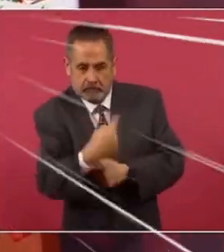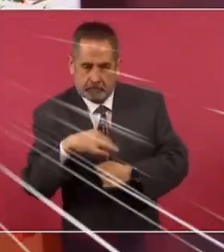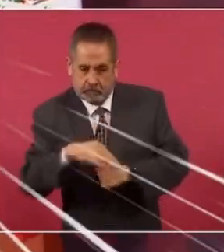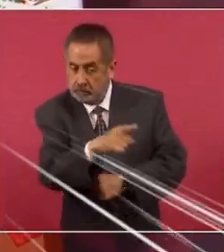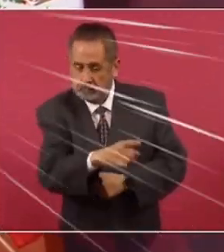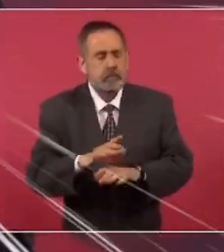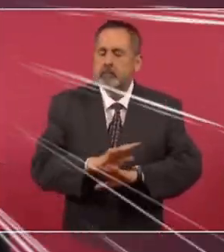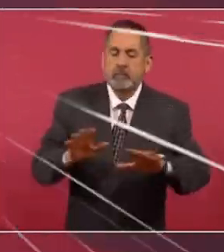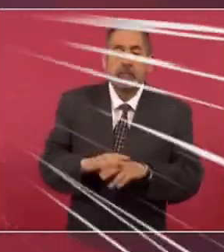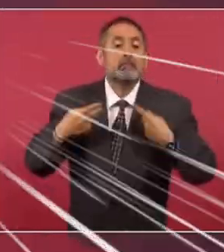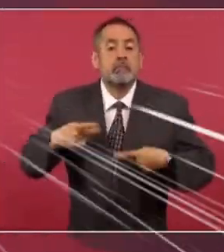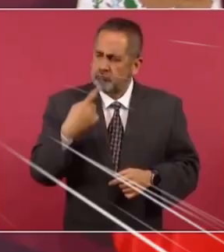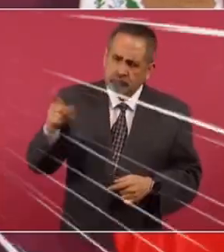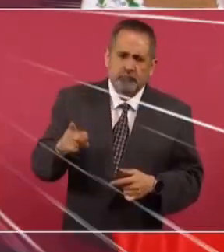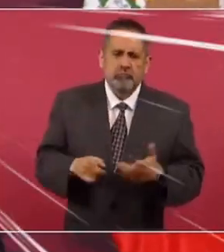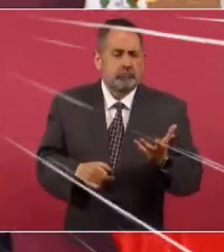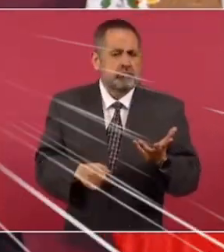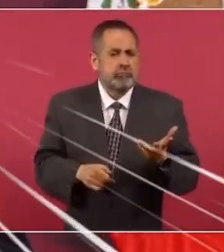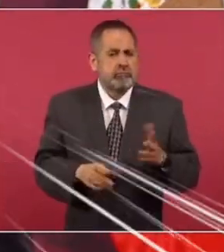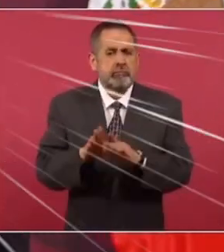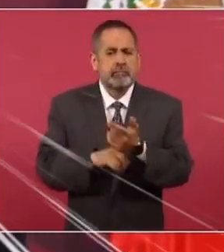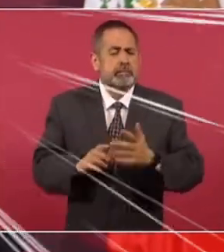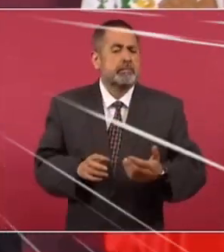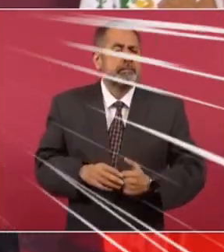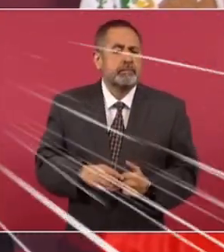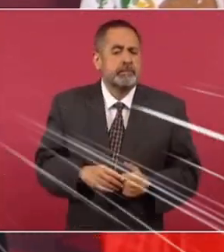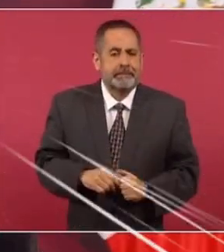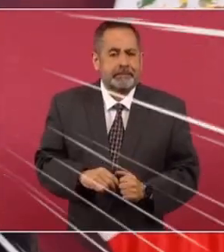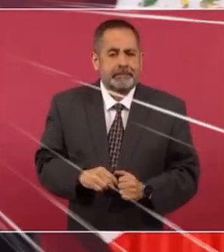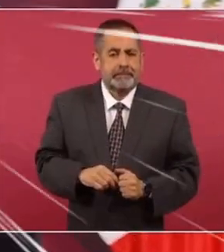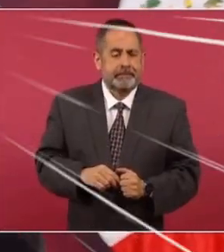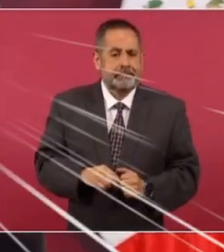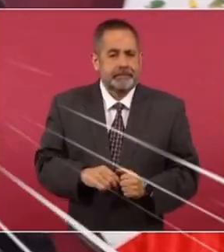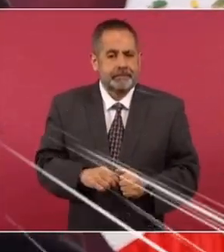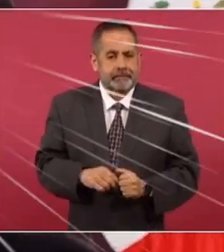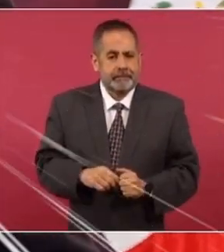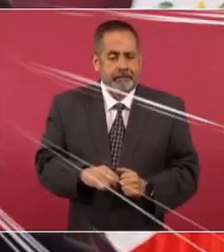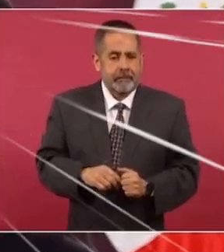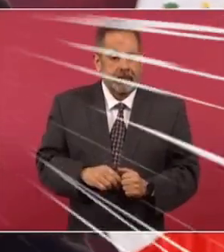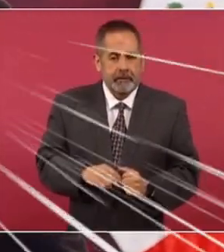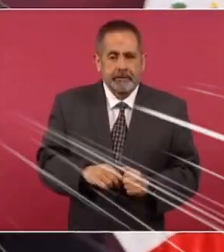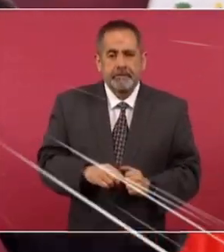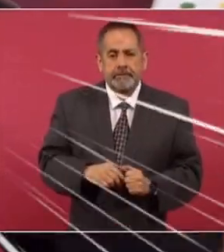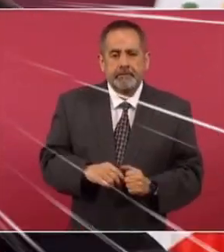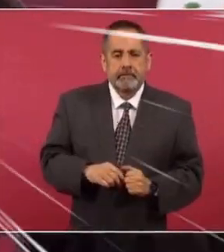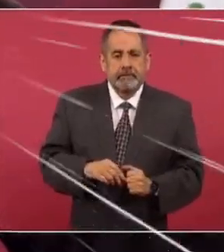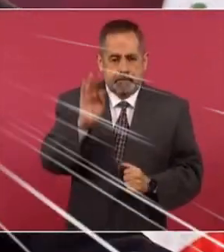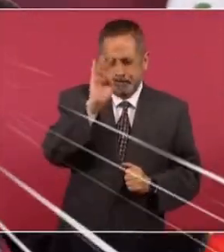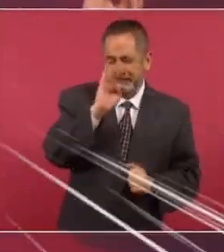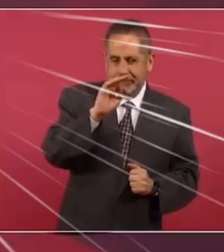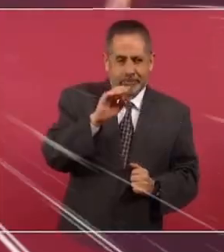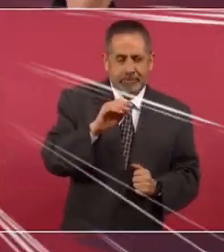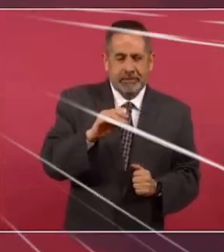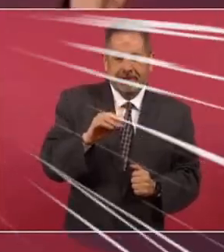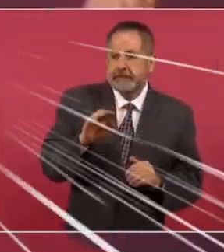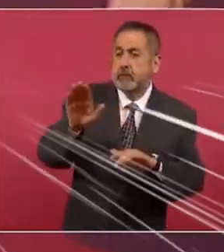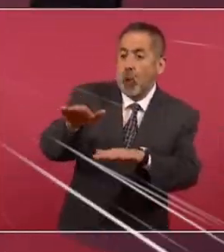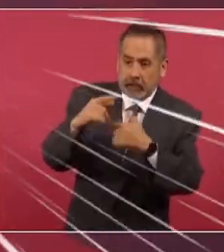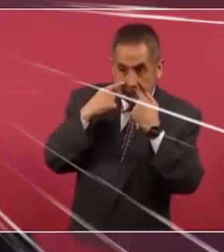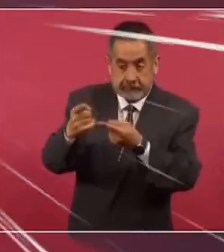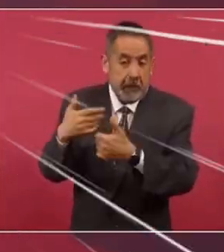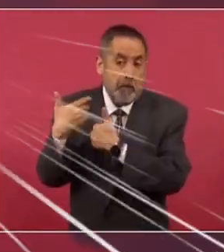mucho, mucho de los ciudadanos. De una campaña llegaba a decir, si les llegan a ofrecer, que les van a